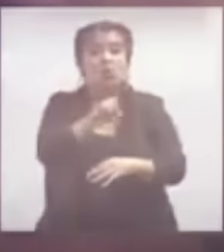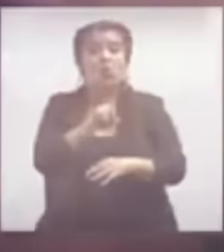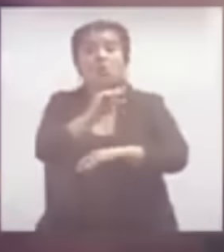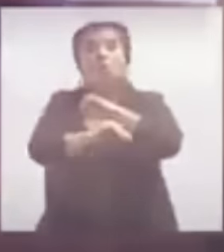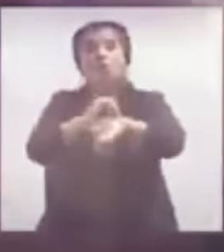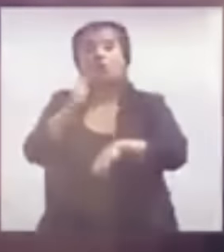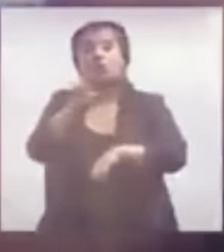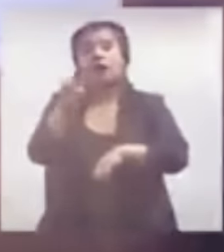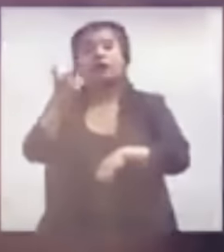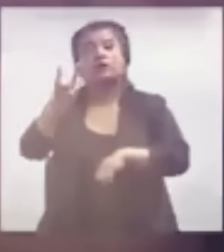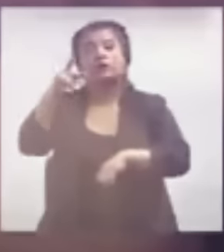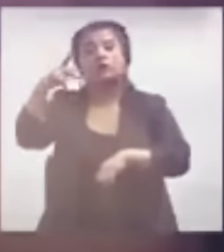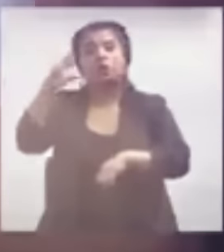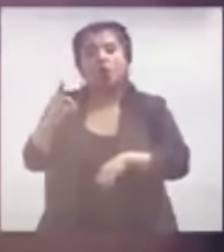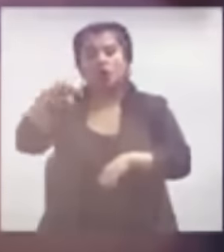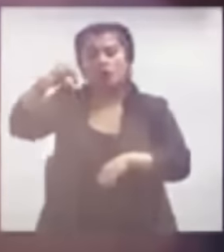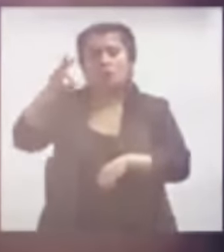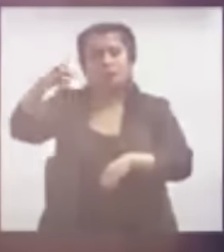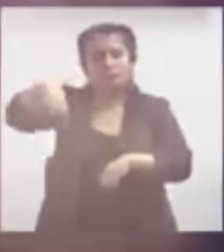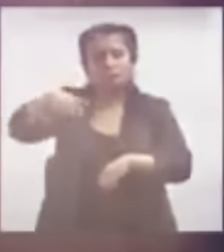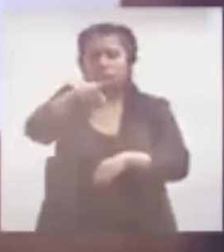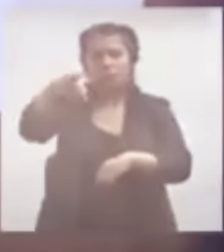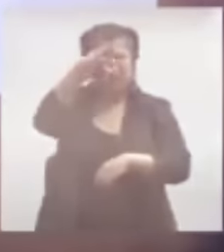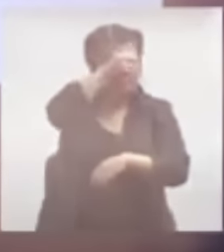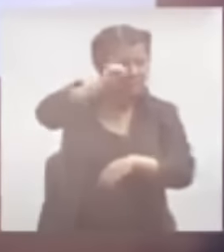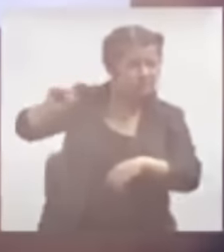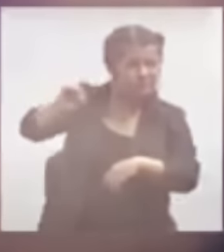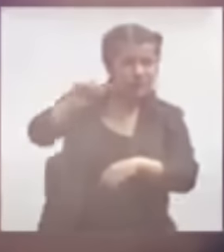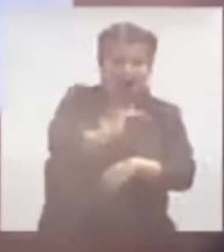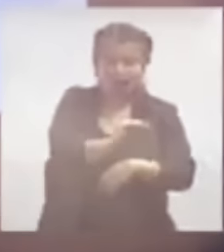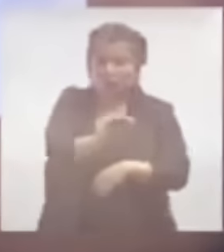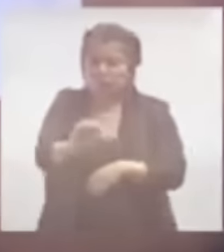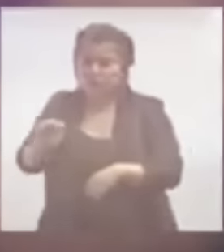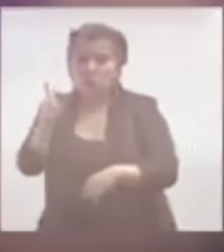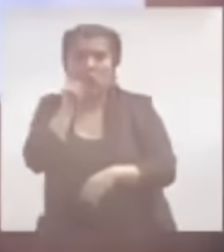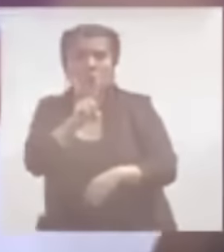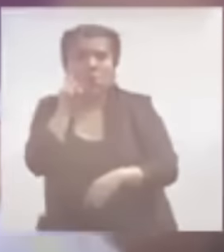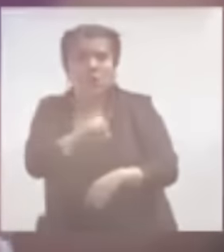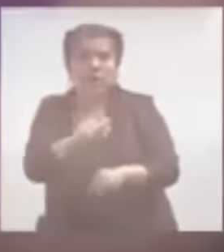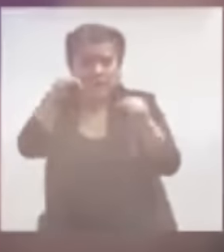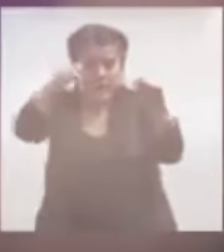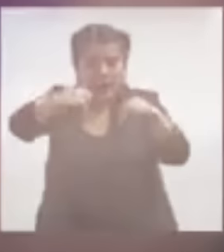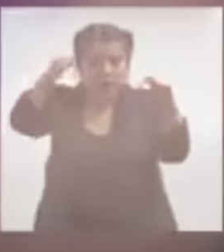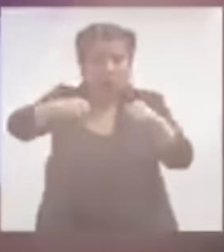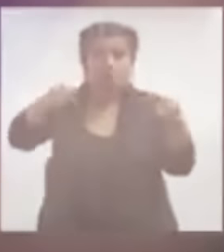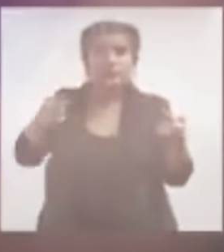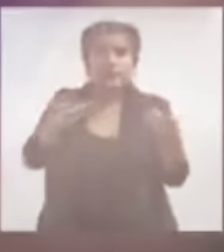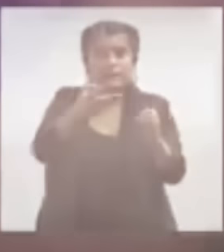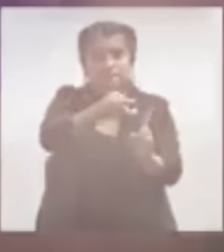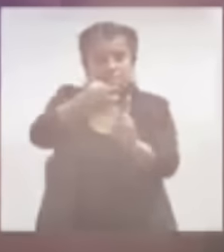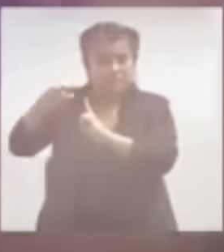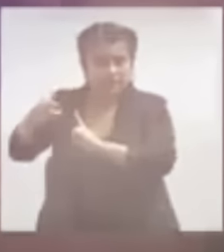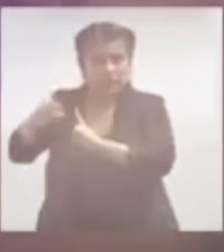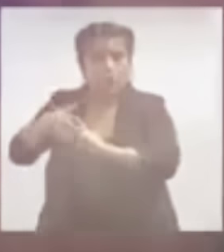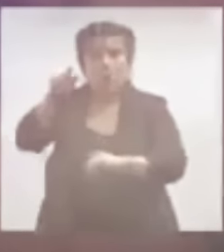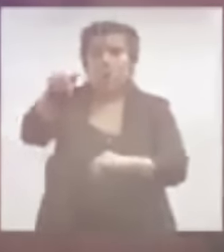Pop. Usted le está dando la espalda a todos los niños, jóvenes, perdón, que hoy están desaparecidos. Usted no